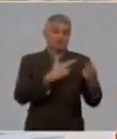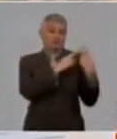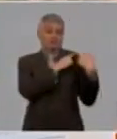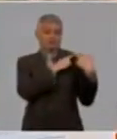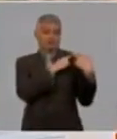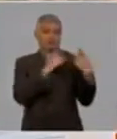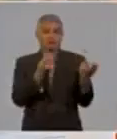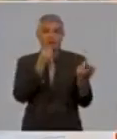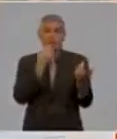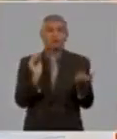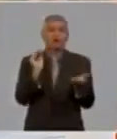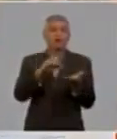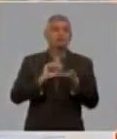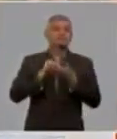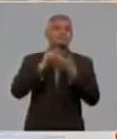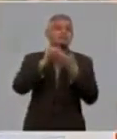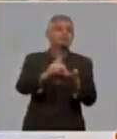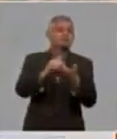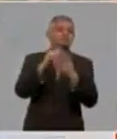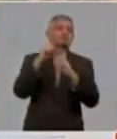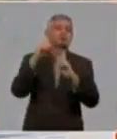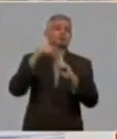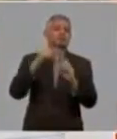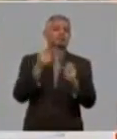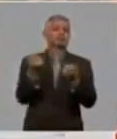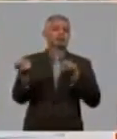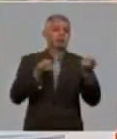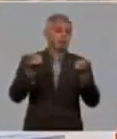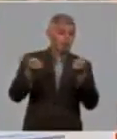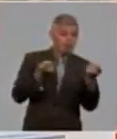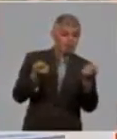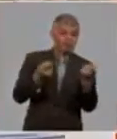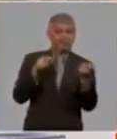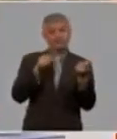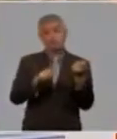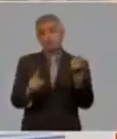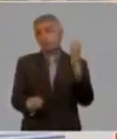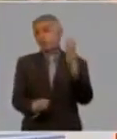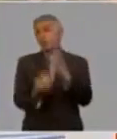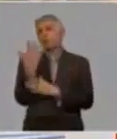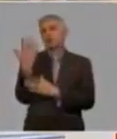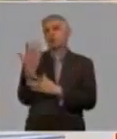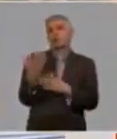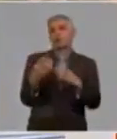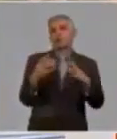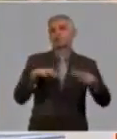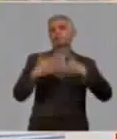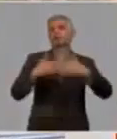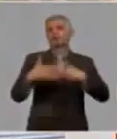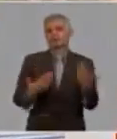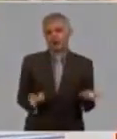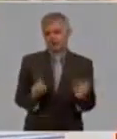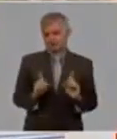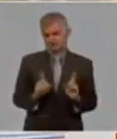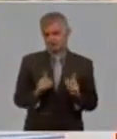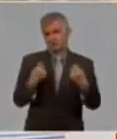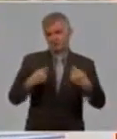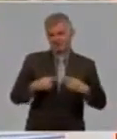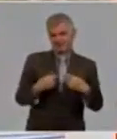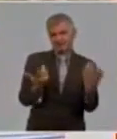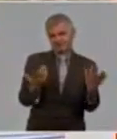de los servicios de transporte no se nos convierta en un problema que vaya contrario hacia lo que se